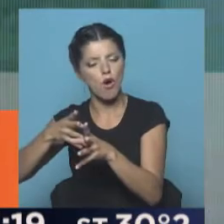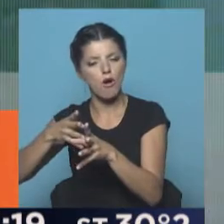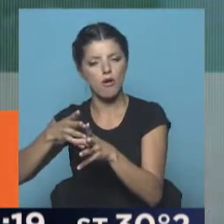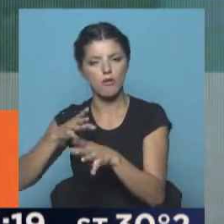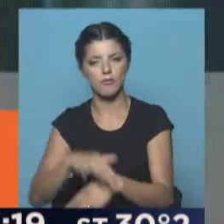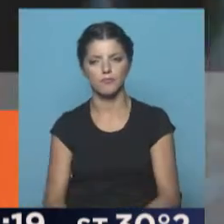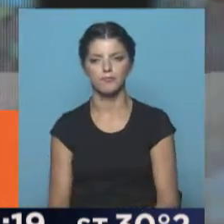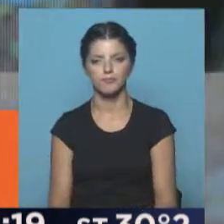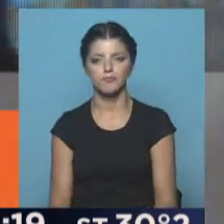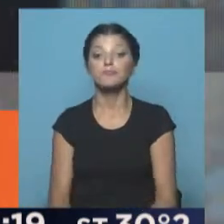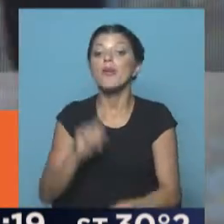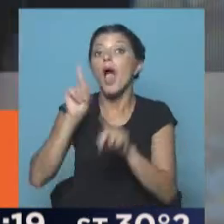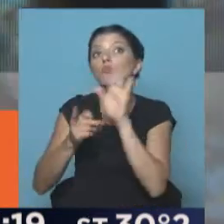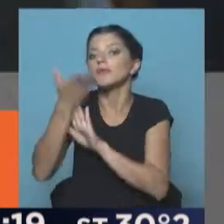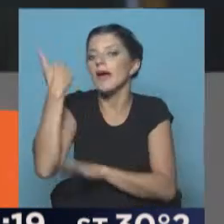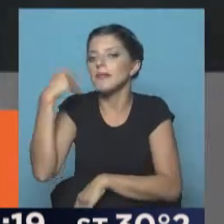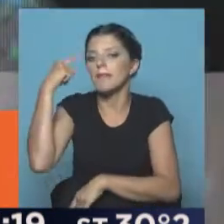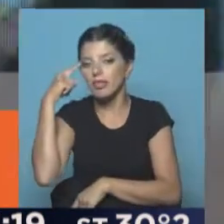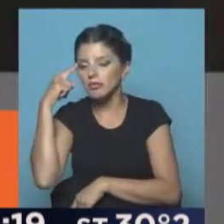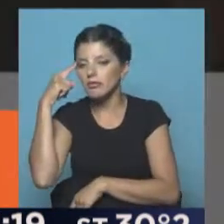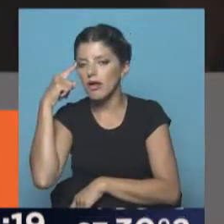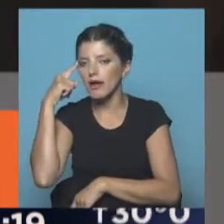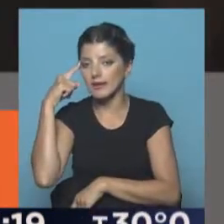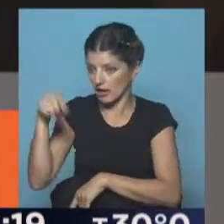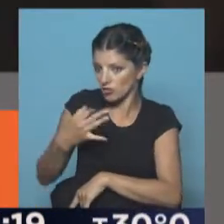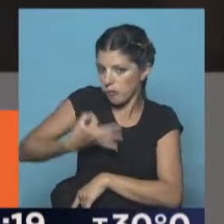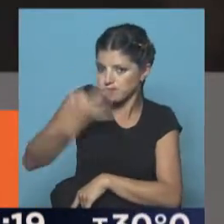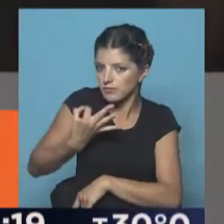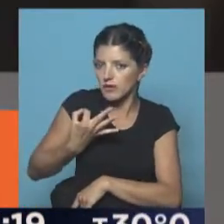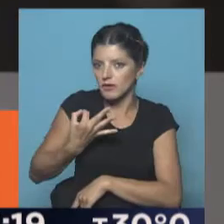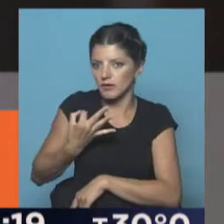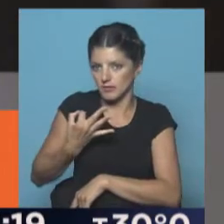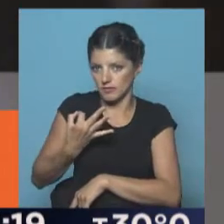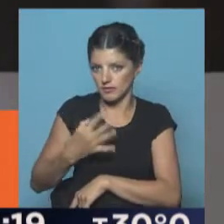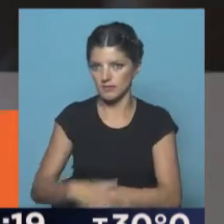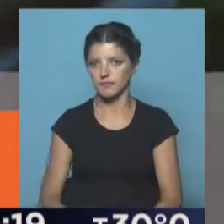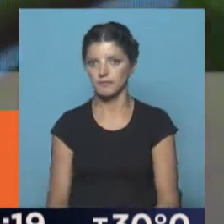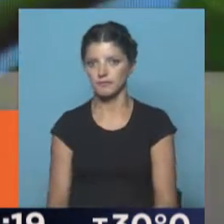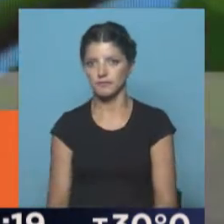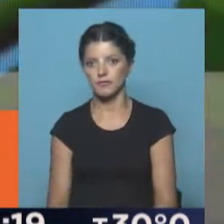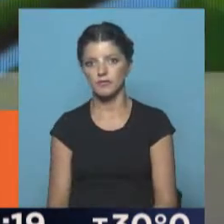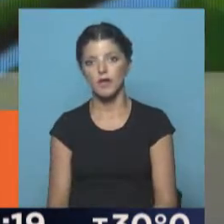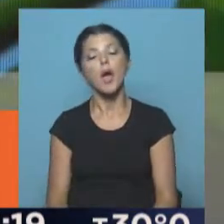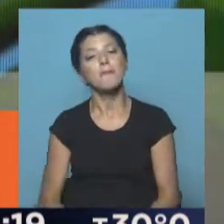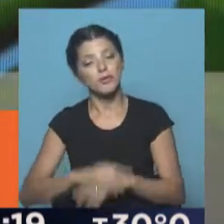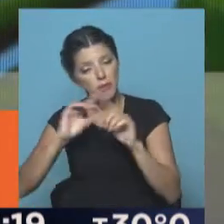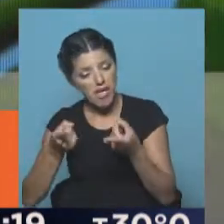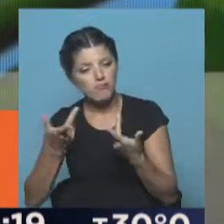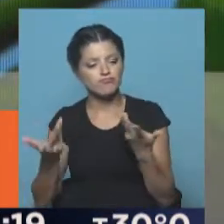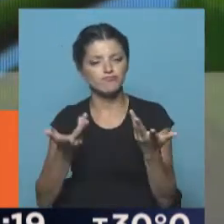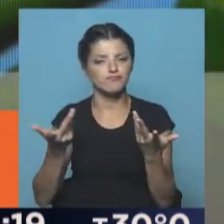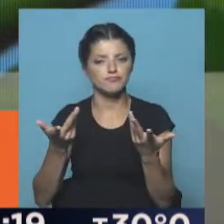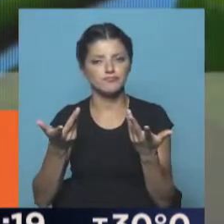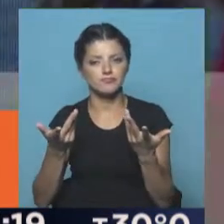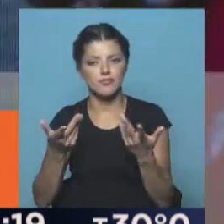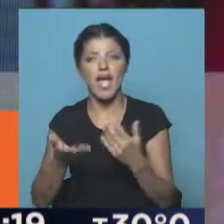efectivamente creían en aquello que estaban haciendo y llegaron hasta ahí, de pronto alguno también, no teníamos